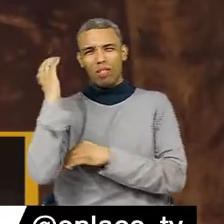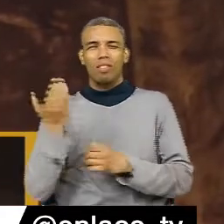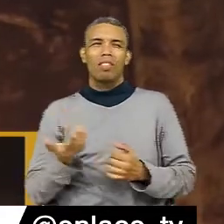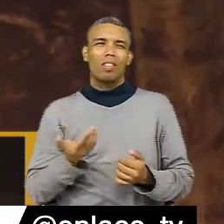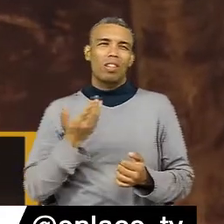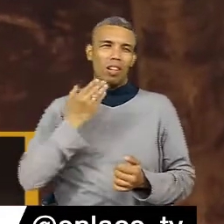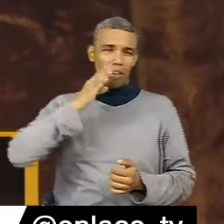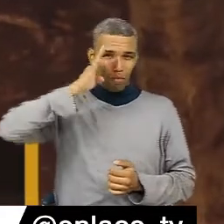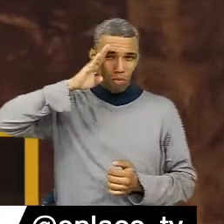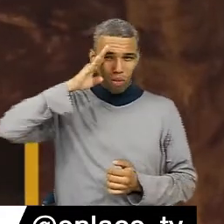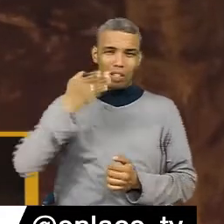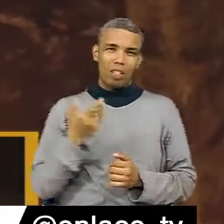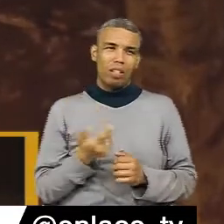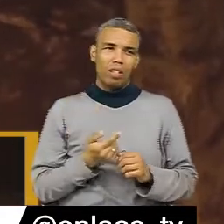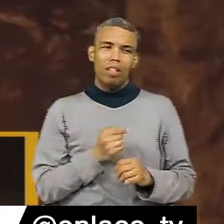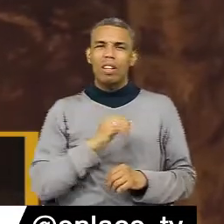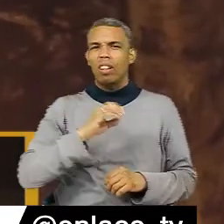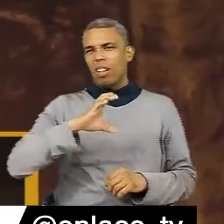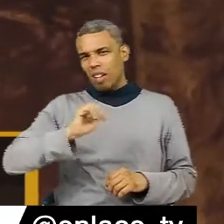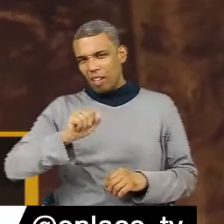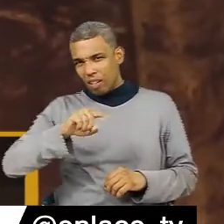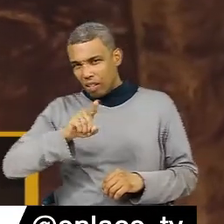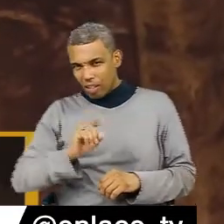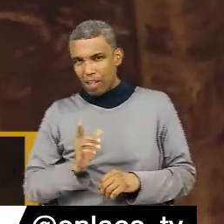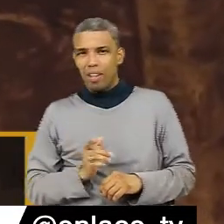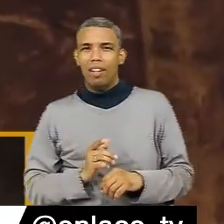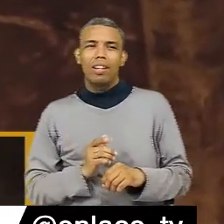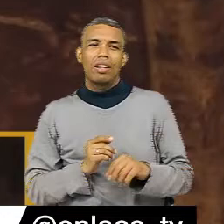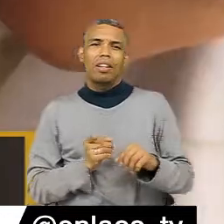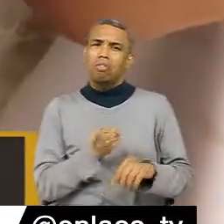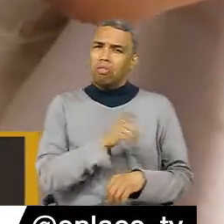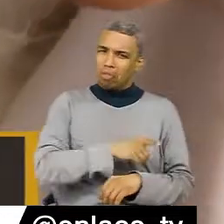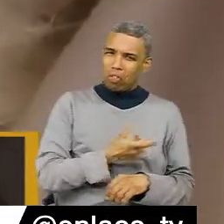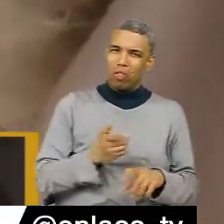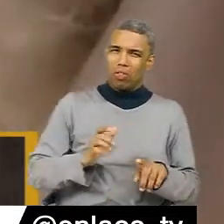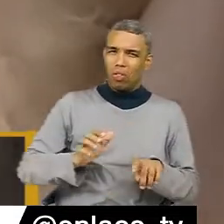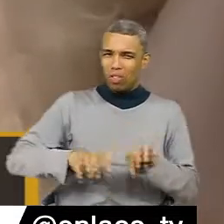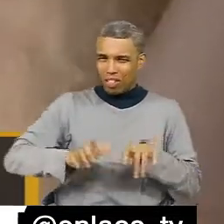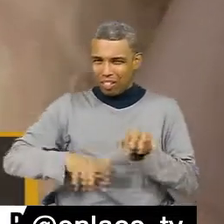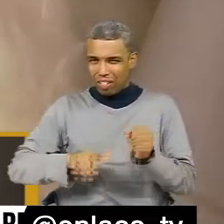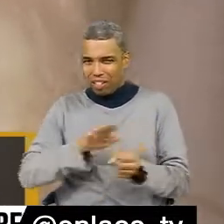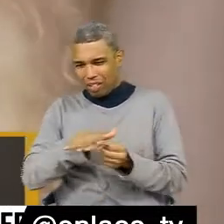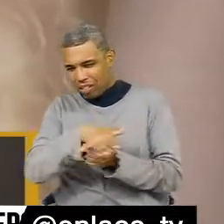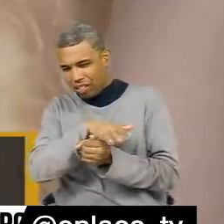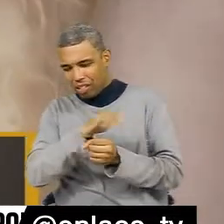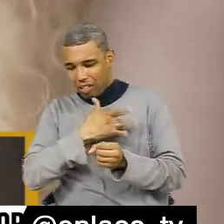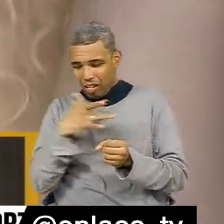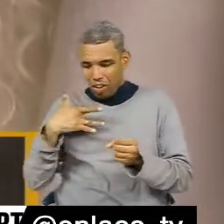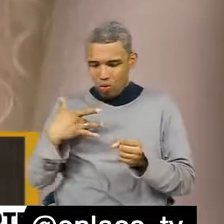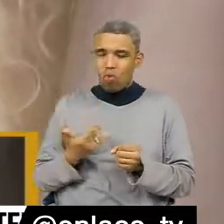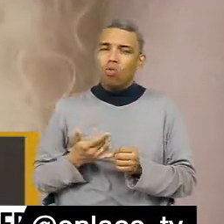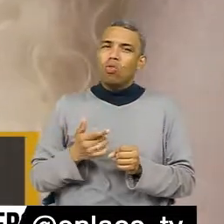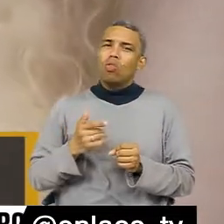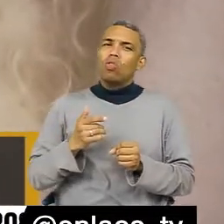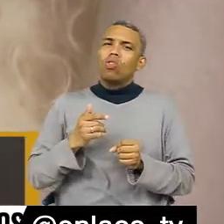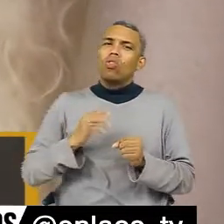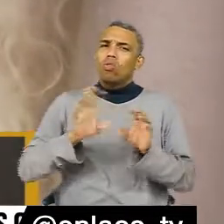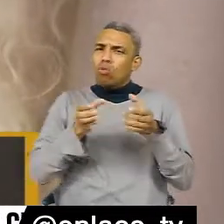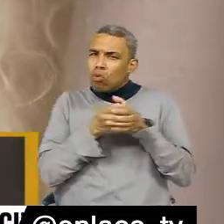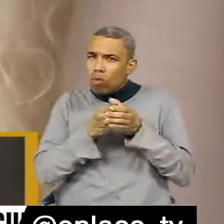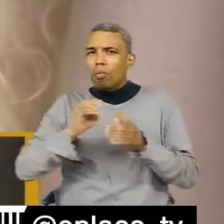conjunto con la Corporación Autónoma de Santander, Cabildo Verde y la Secretaría de Salud, que muy gentilmente nos ha colaborado con esta jornada de desparasitación